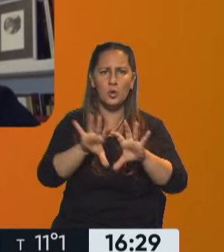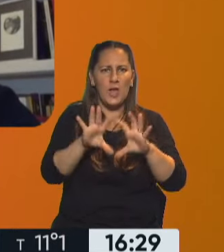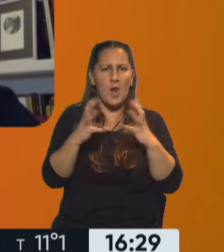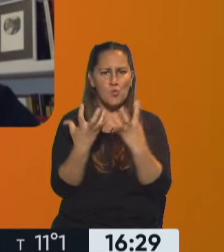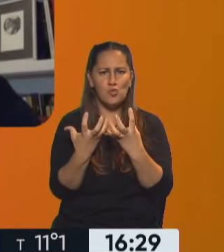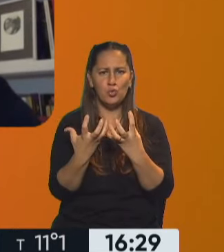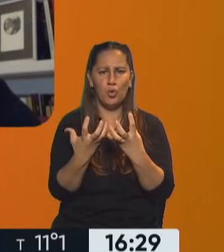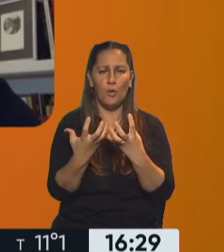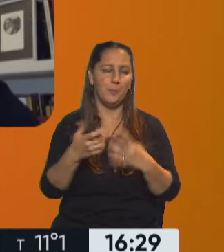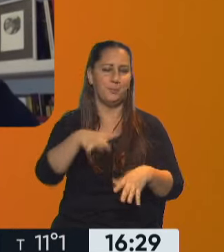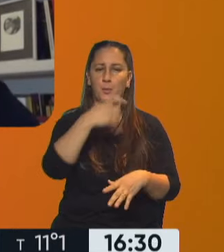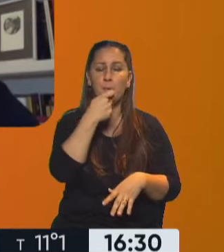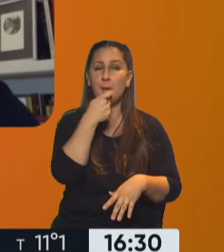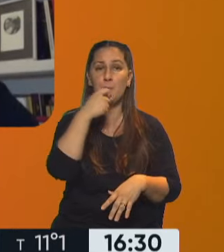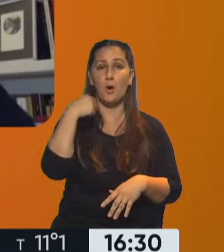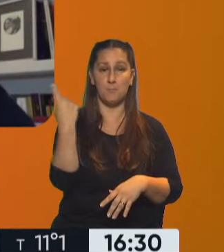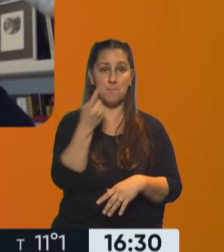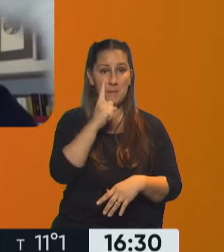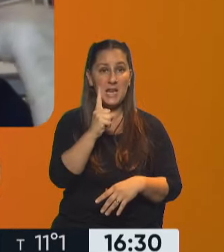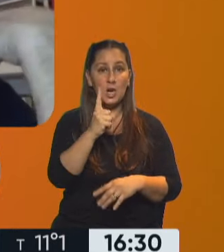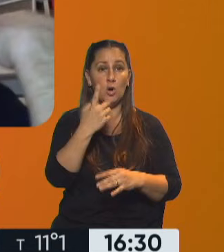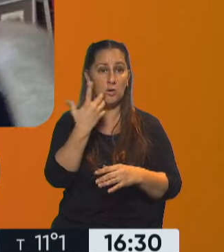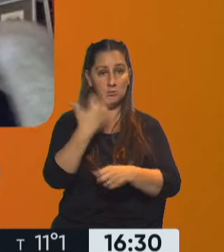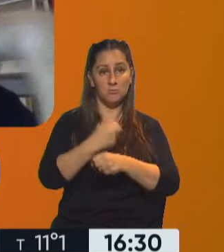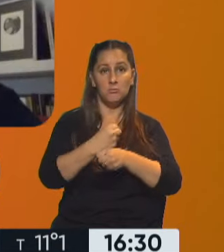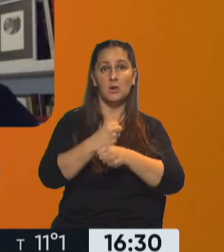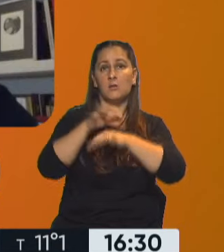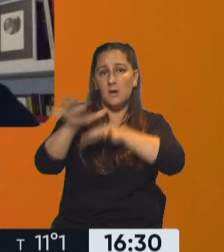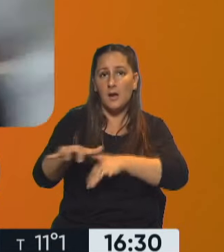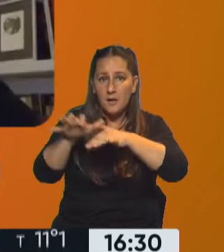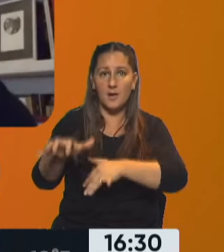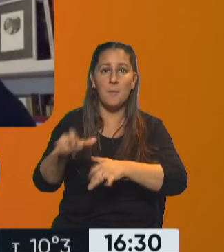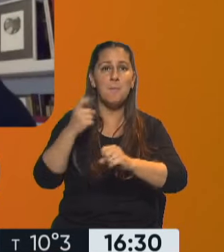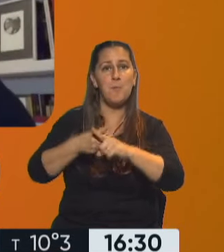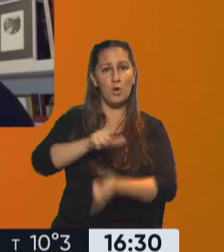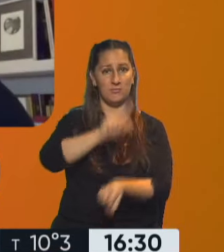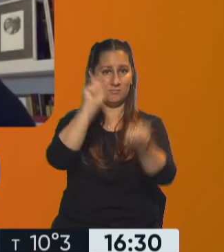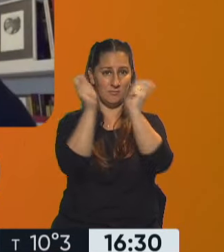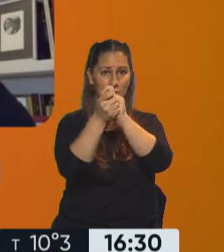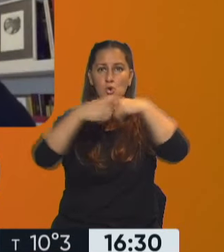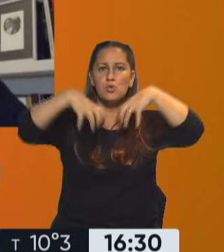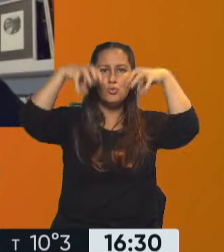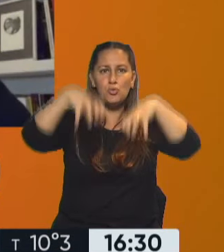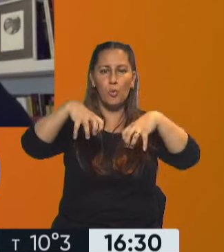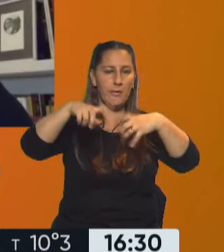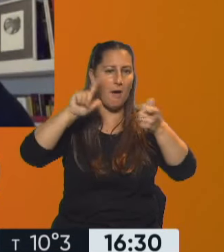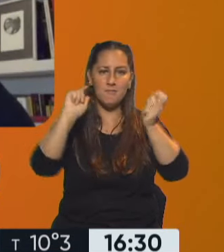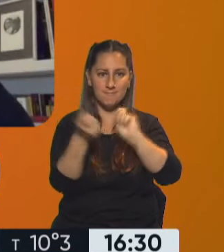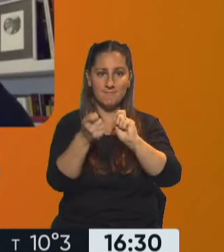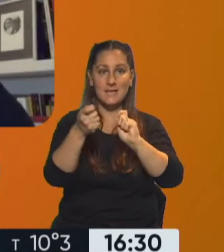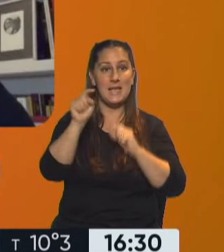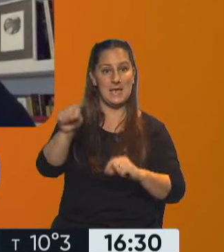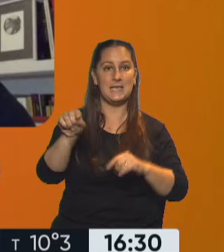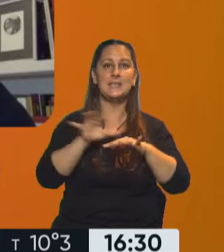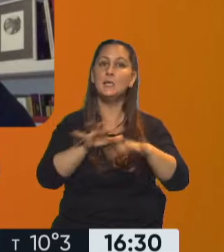conocemos. Y, por ejemplo, estamos poniendo en riesgo nuestra actividad agropecuaria en la Argentina por el cambio de régimen de lluvias. esas